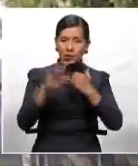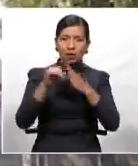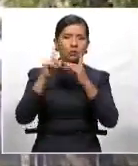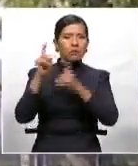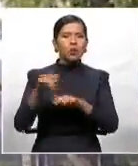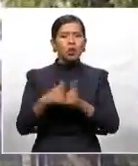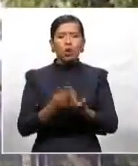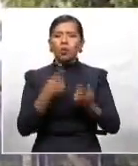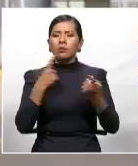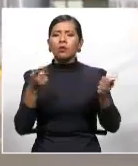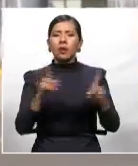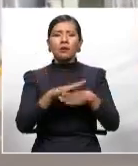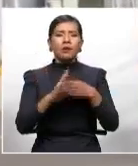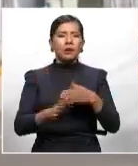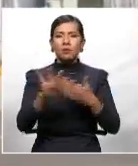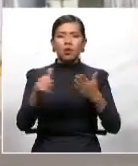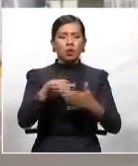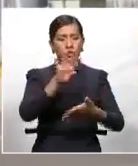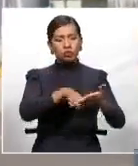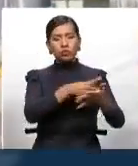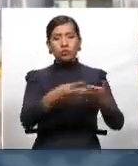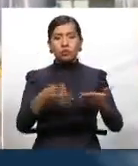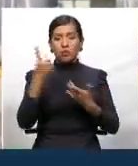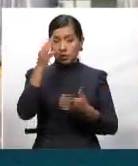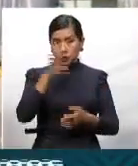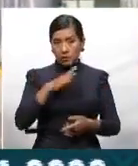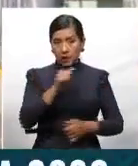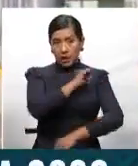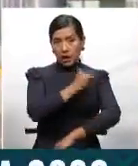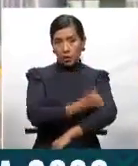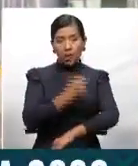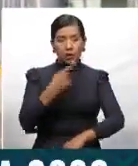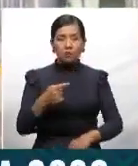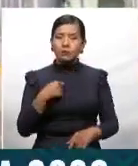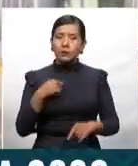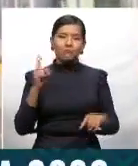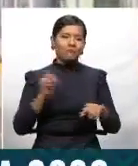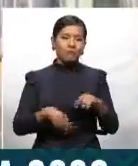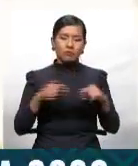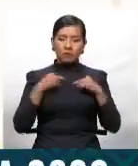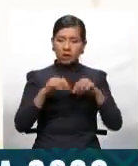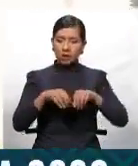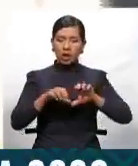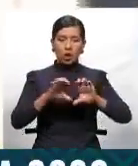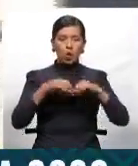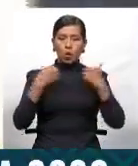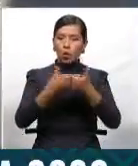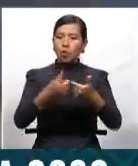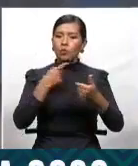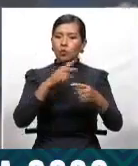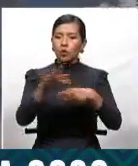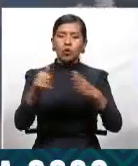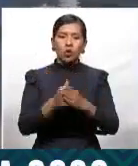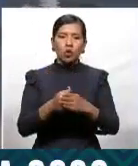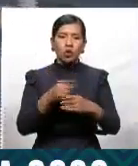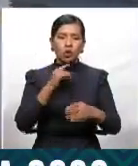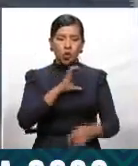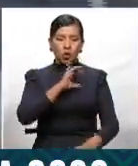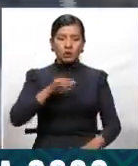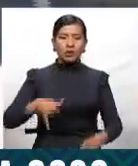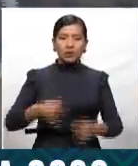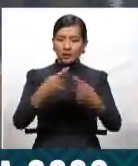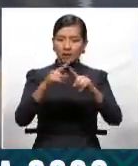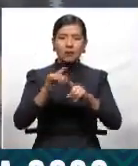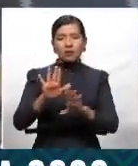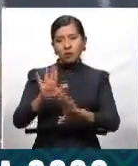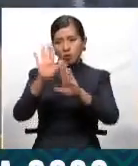académica. Ante esta situación, esta autoridad aseguró que él ya no es parte del Consejo Universitario y que la decisión será tomada por estudiantes